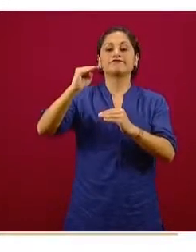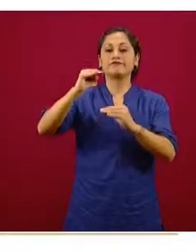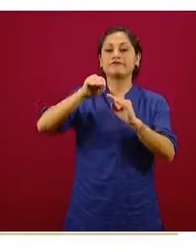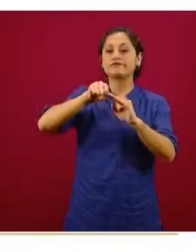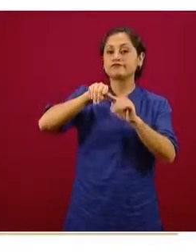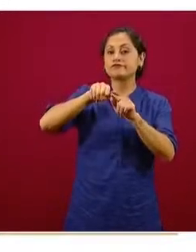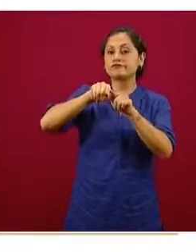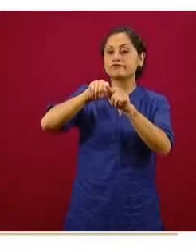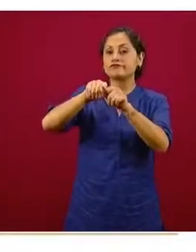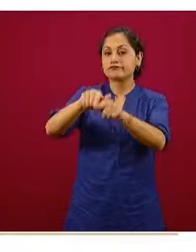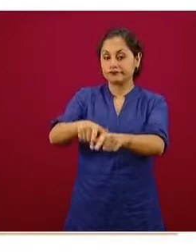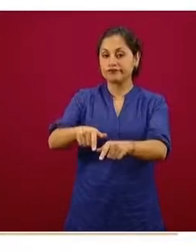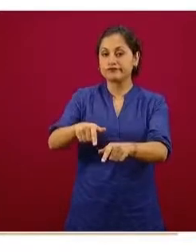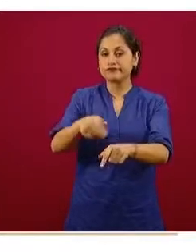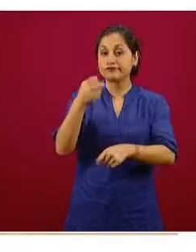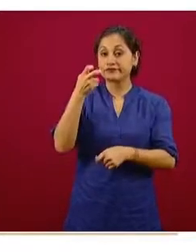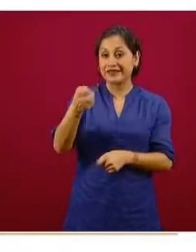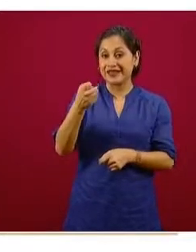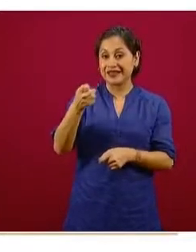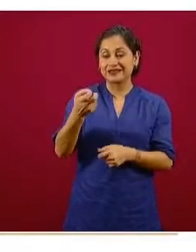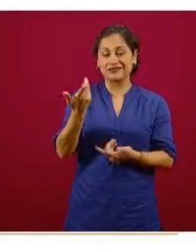y esto es un efecto, se podría decir, paradójico, es un efecto